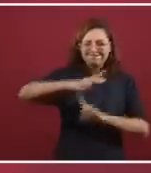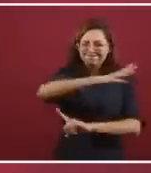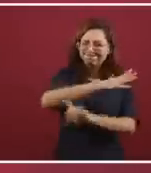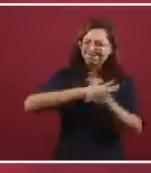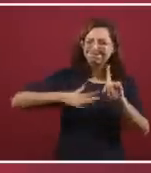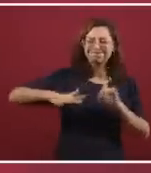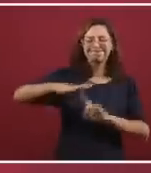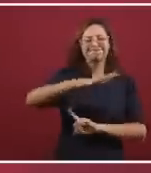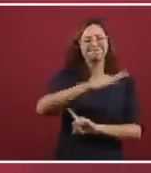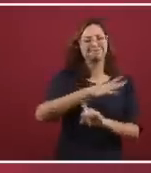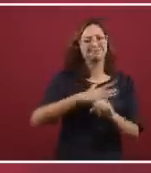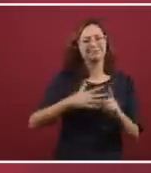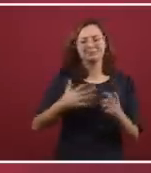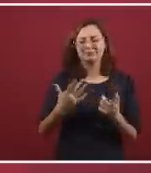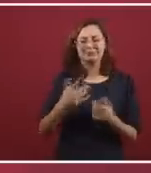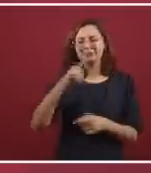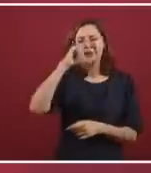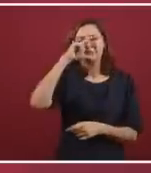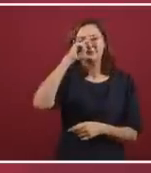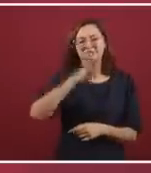la realidad